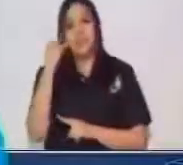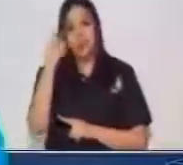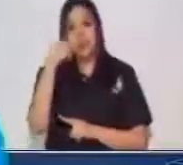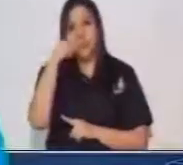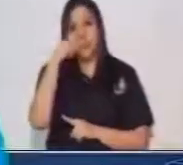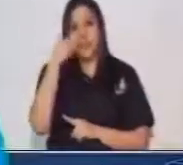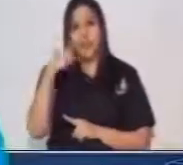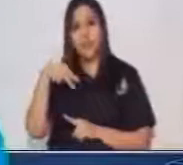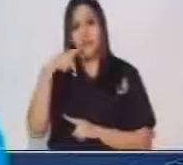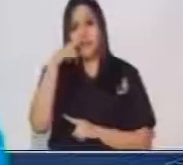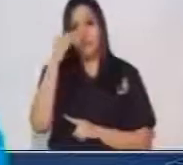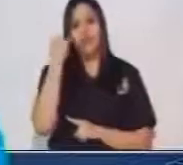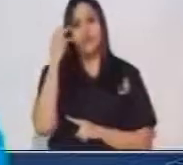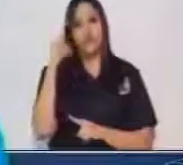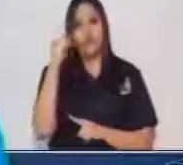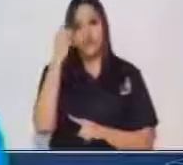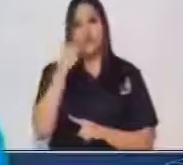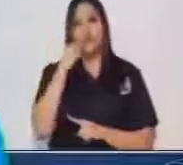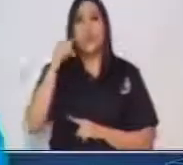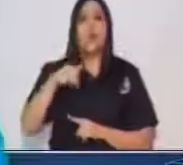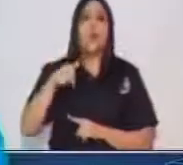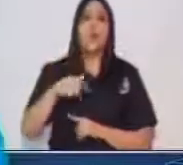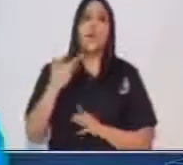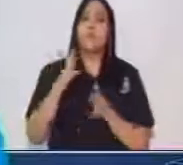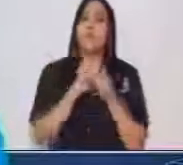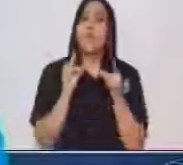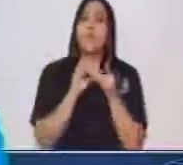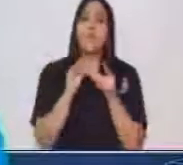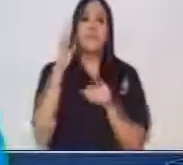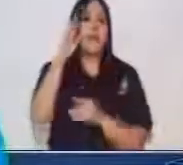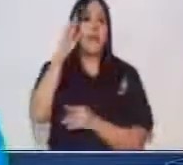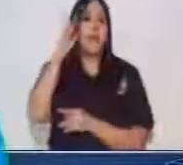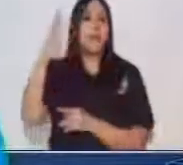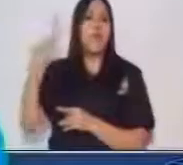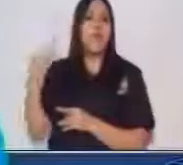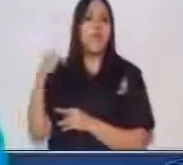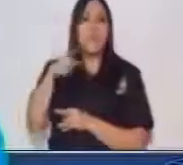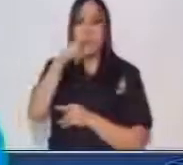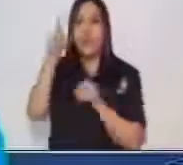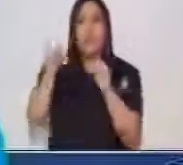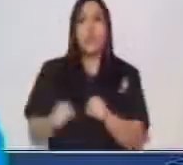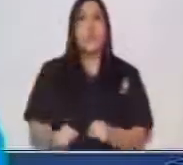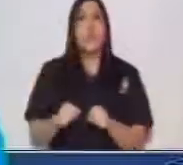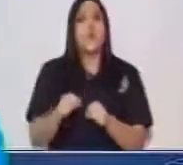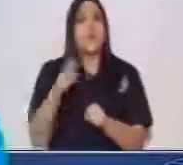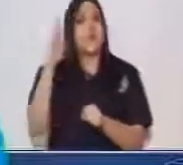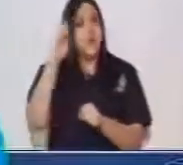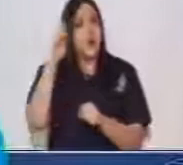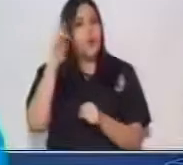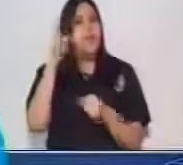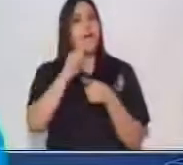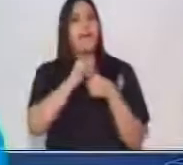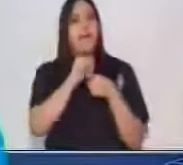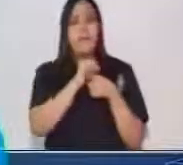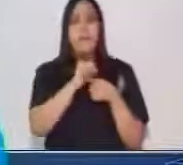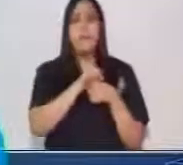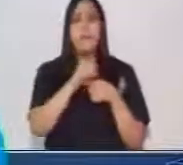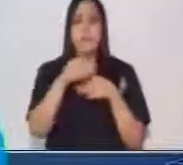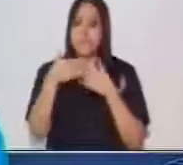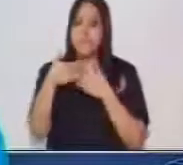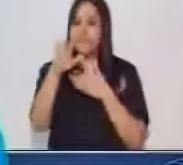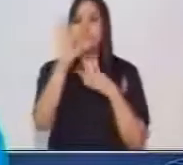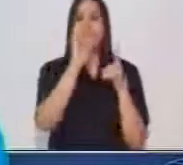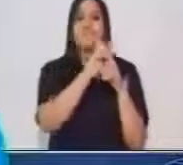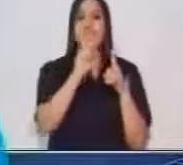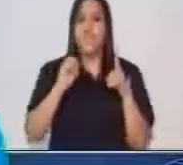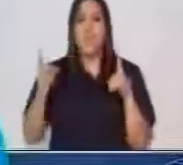día de hoy vamos a mencionar algunos y a recordarlos para que tú puedas poner en práctica luego en la oración